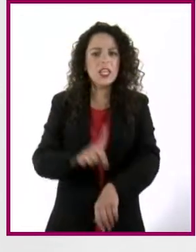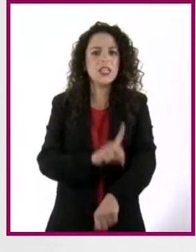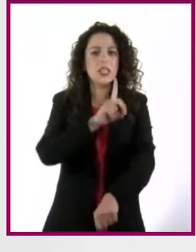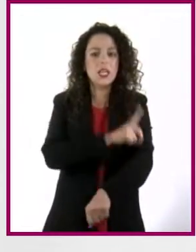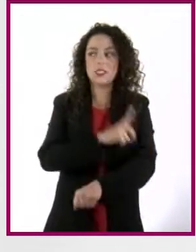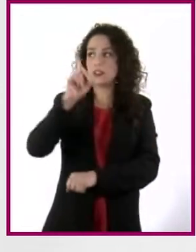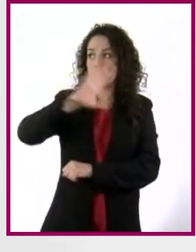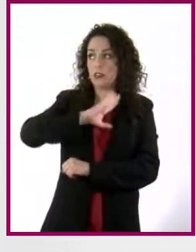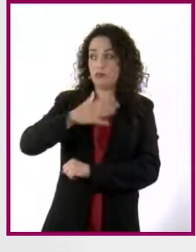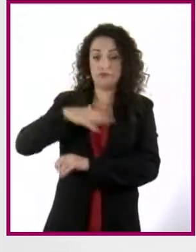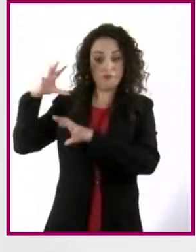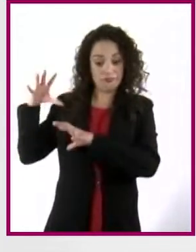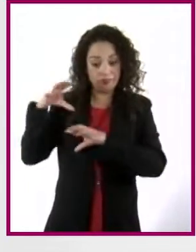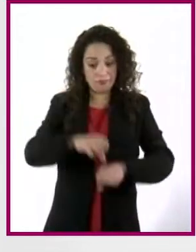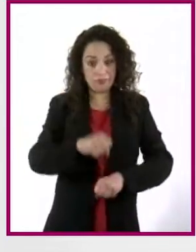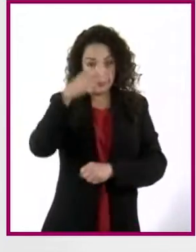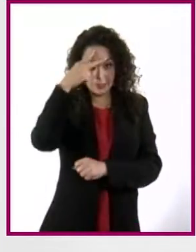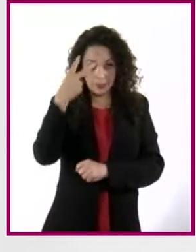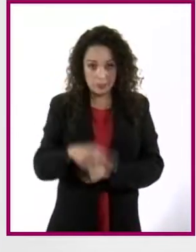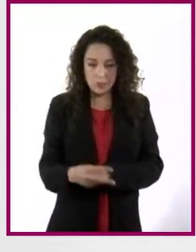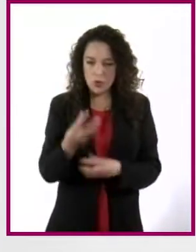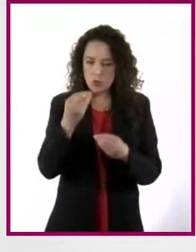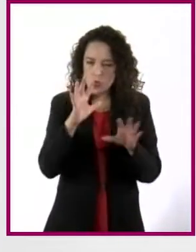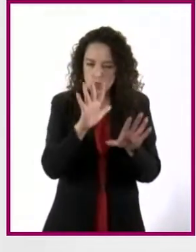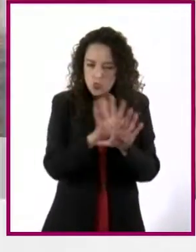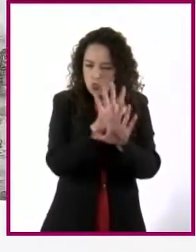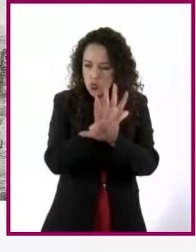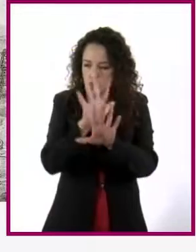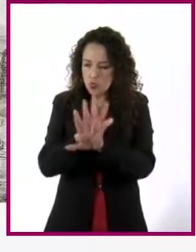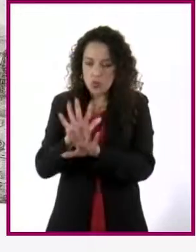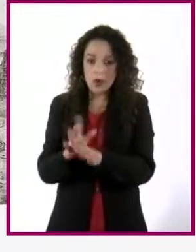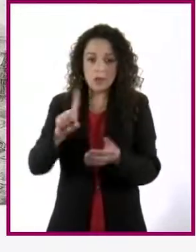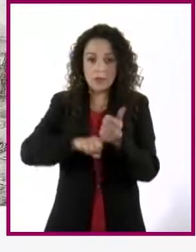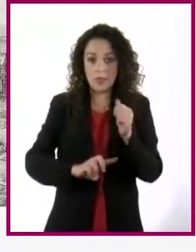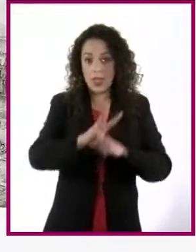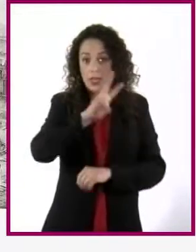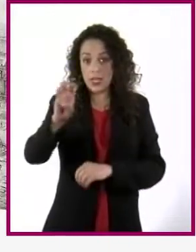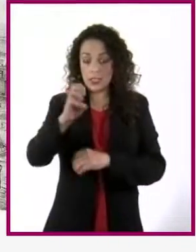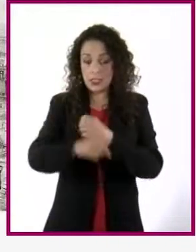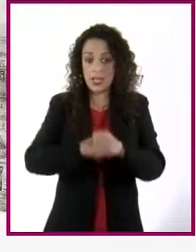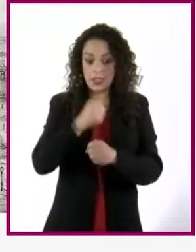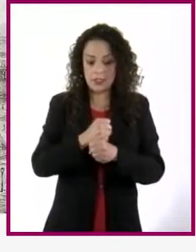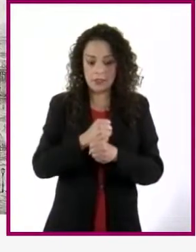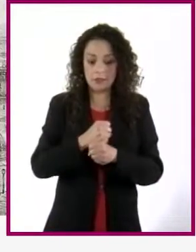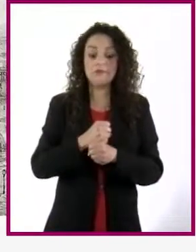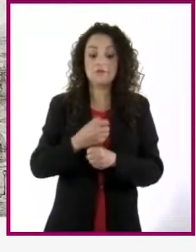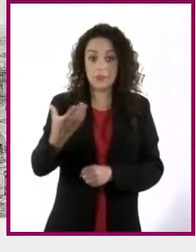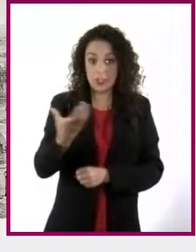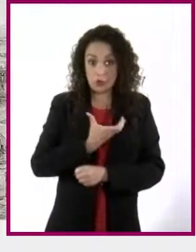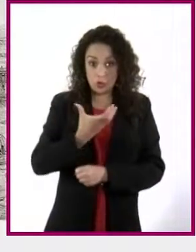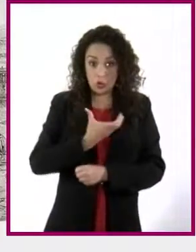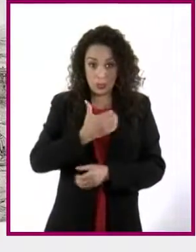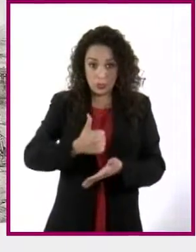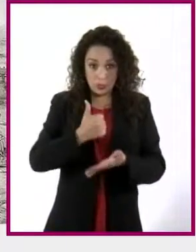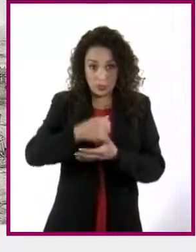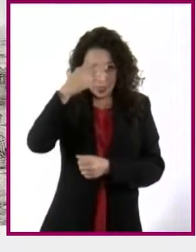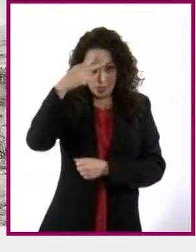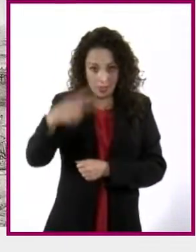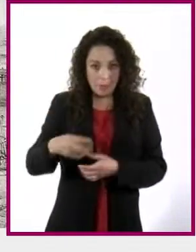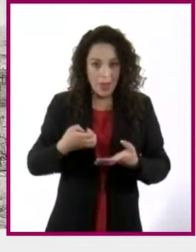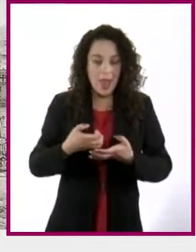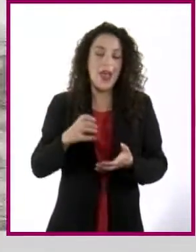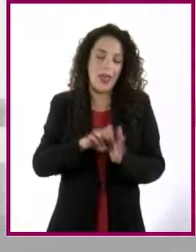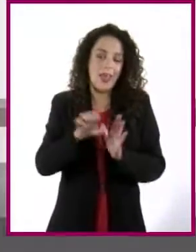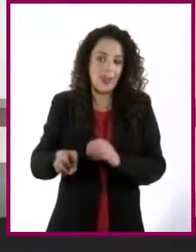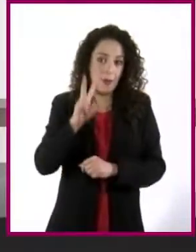España? Hubo muchas transformaciones durante 300 años. El Zócalo de la Ciudad de México es un ejemplo. Por aquí se